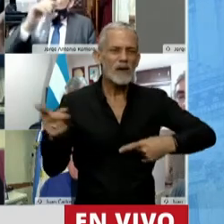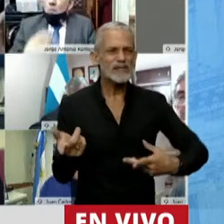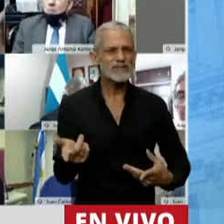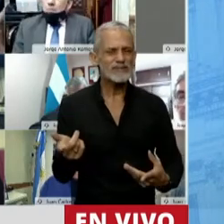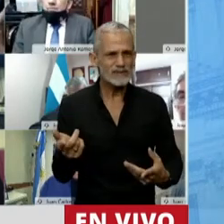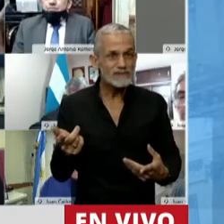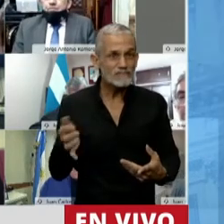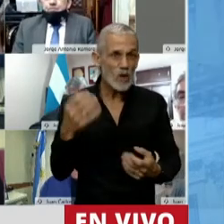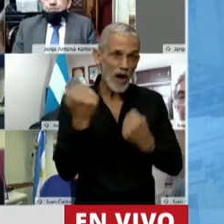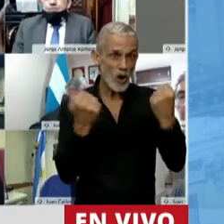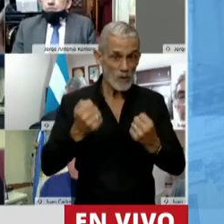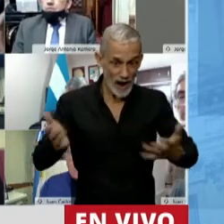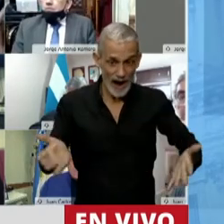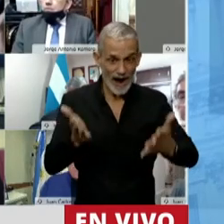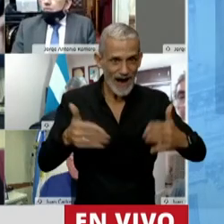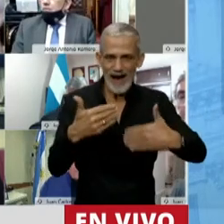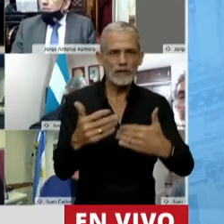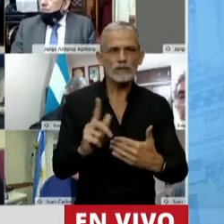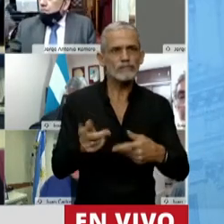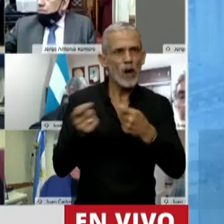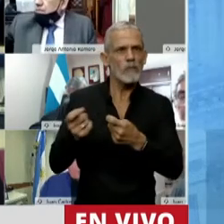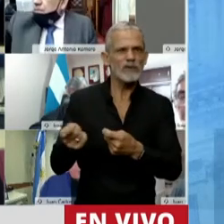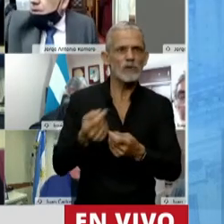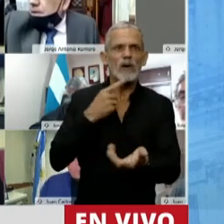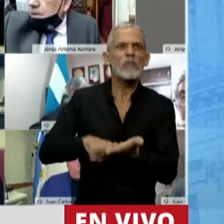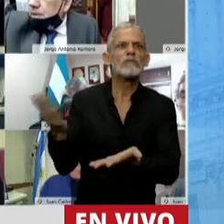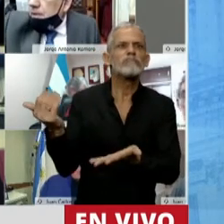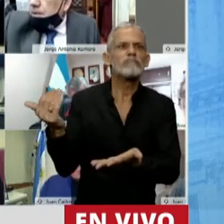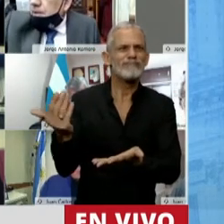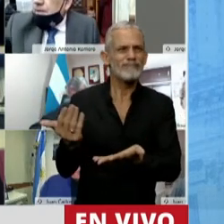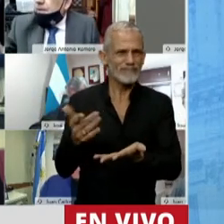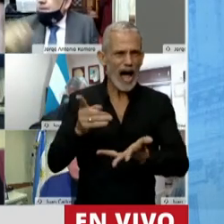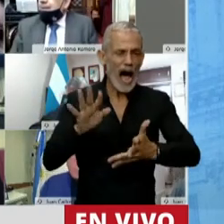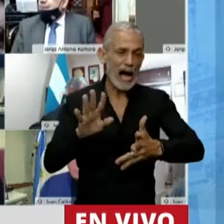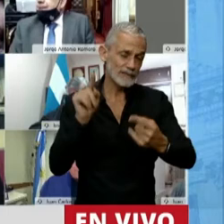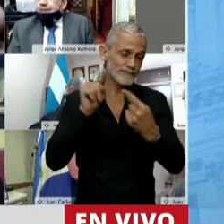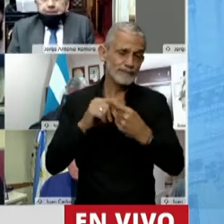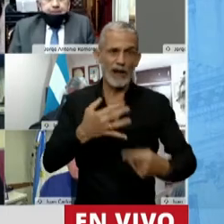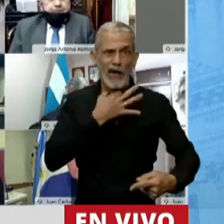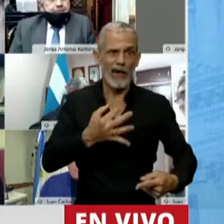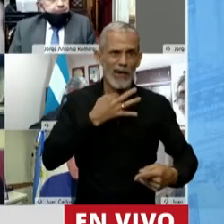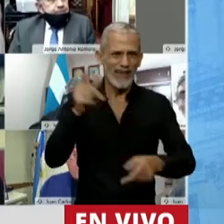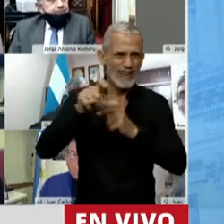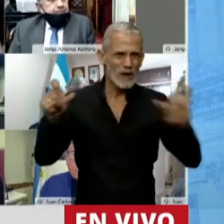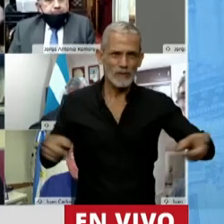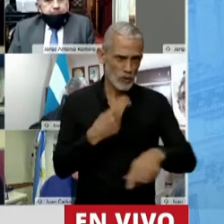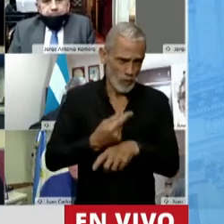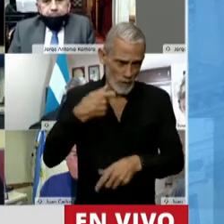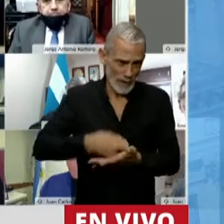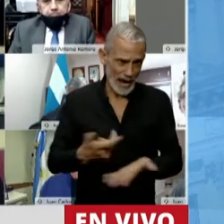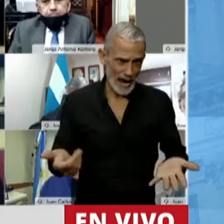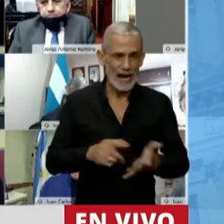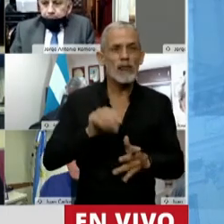se tiene que generar en la economía, no, presionamos fiscalmente y allá vamos, asfixiamos. Y